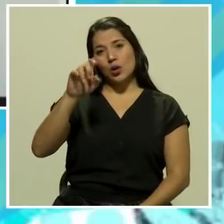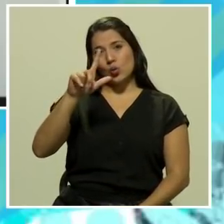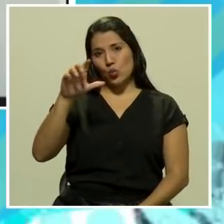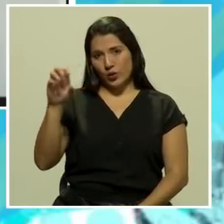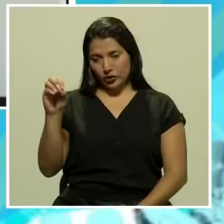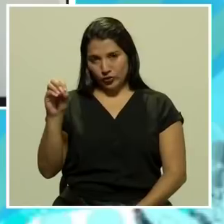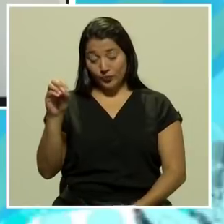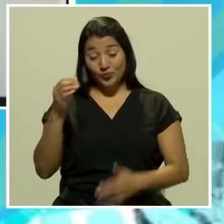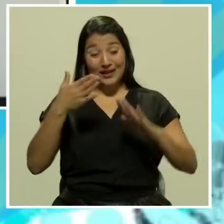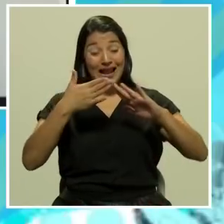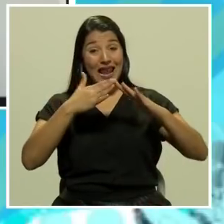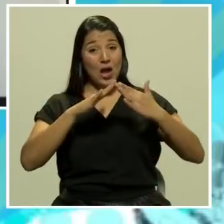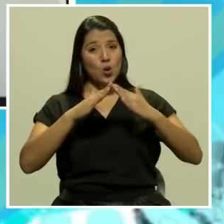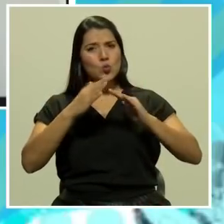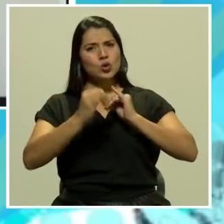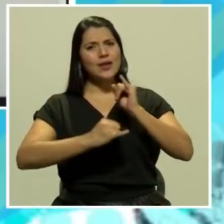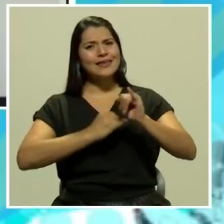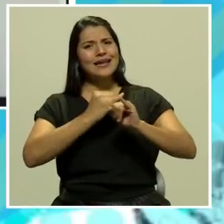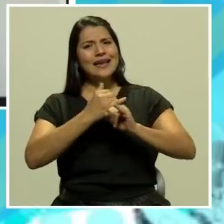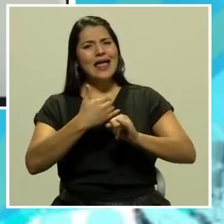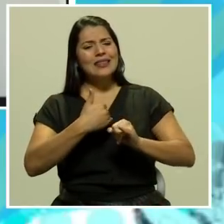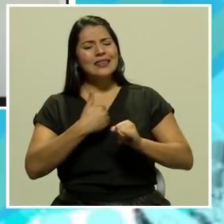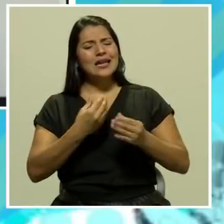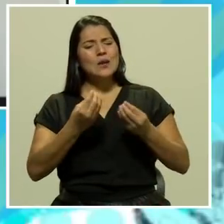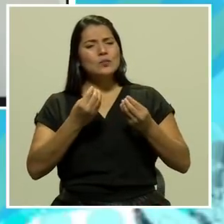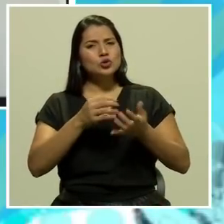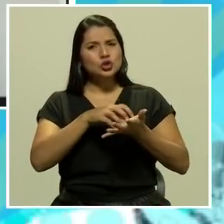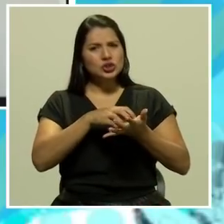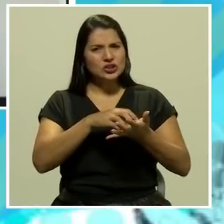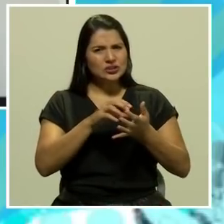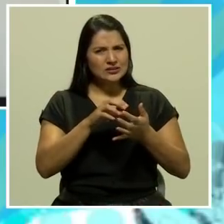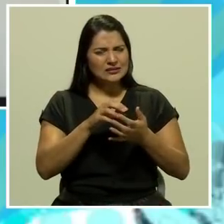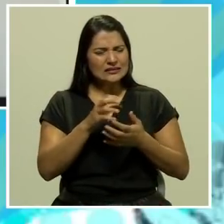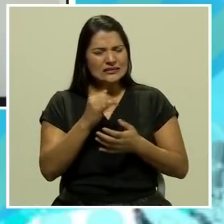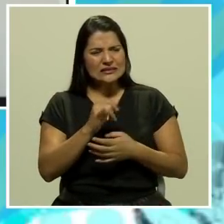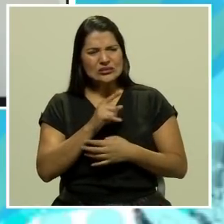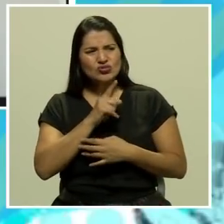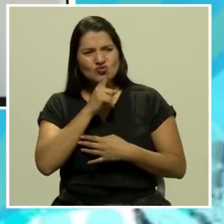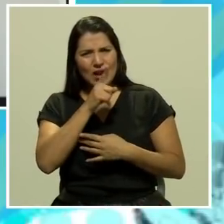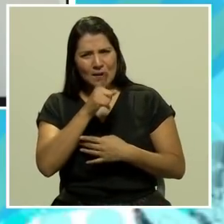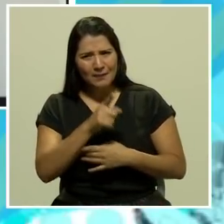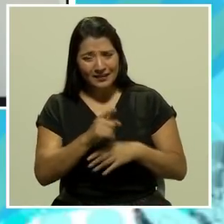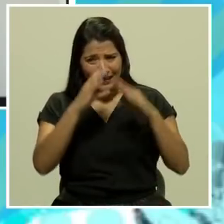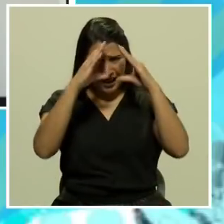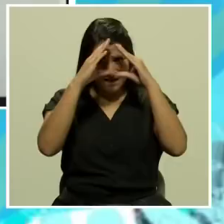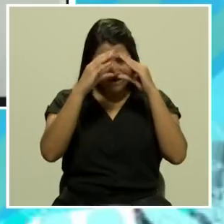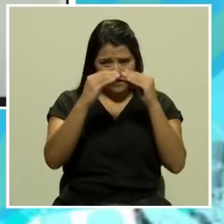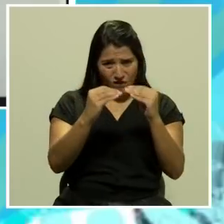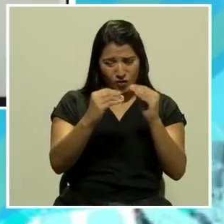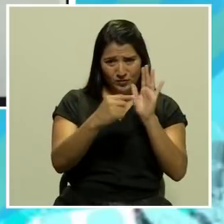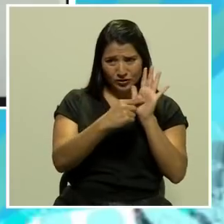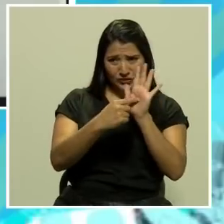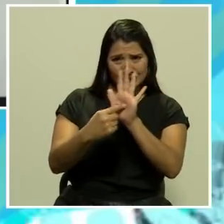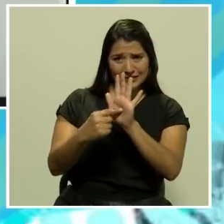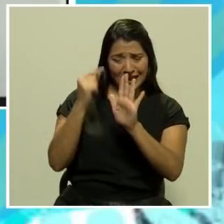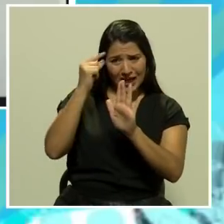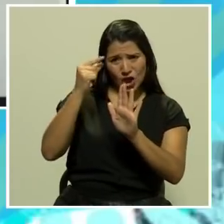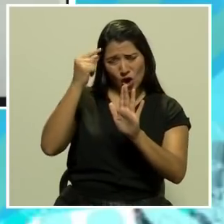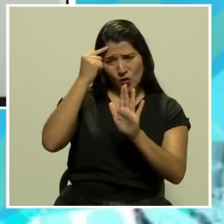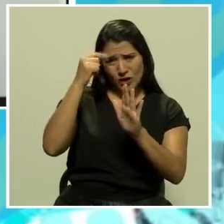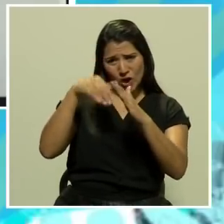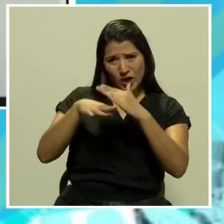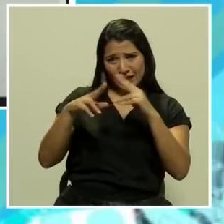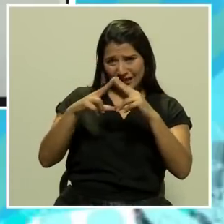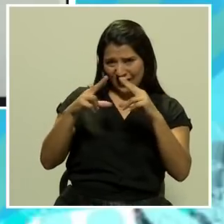internacional tiene muchas dudas sobre la veracidad de los datos pandémicos que maneja el gobierno de